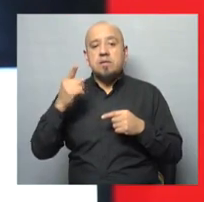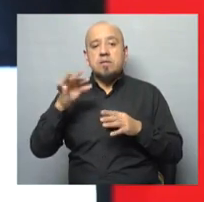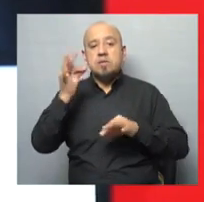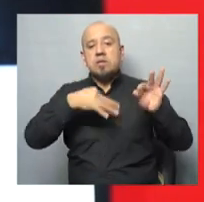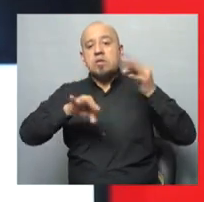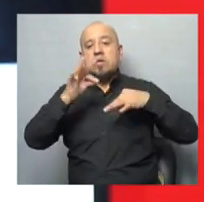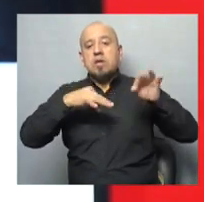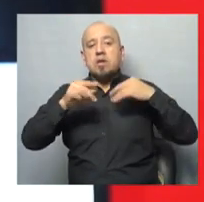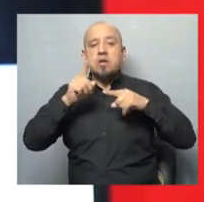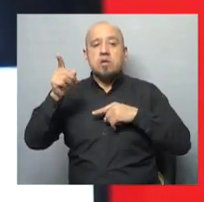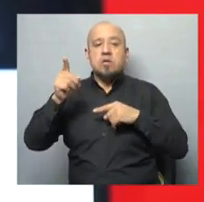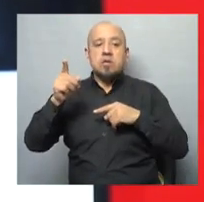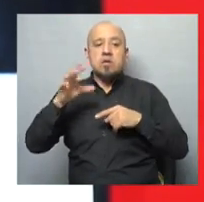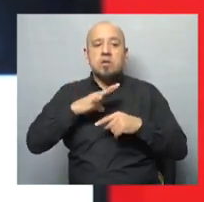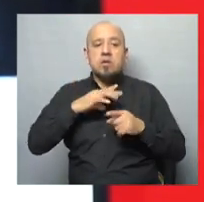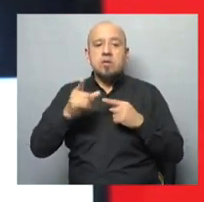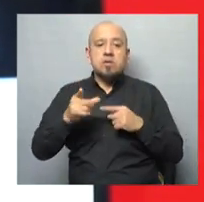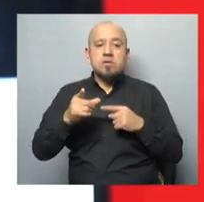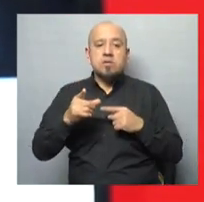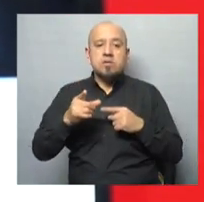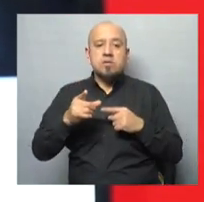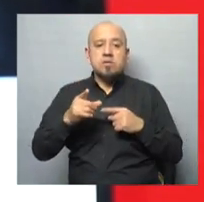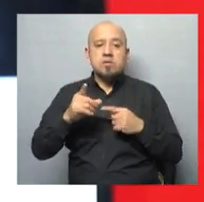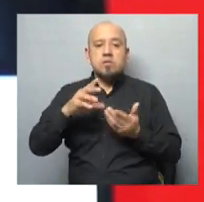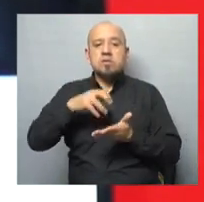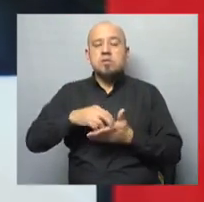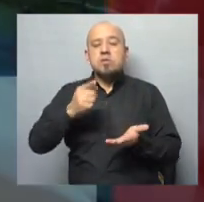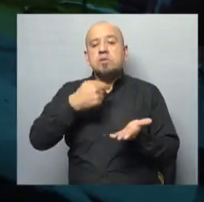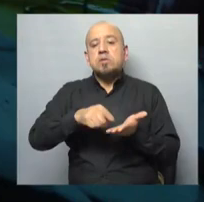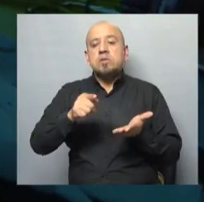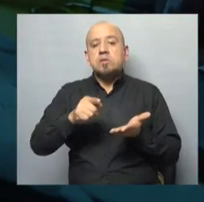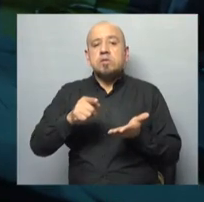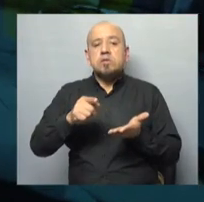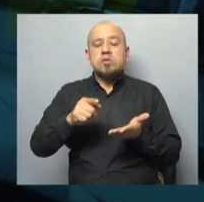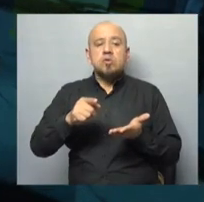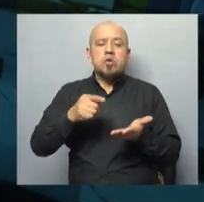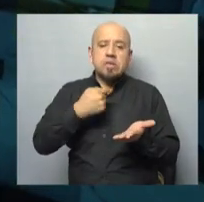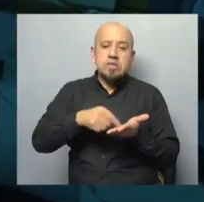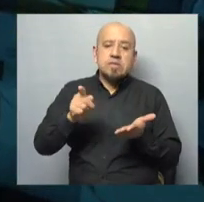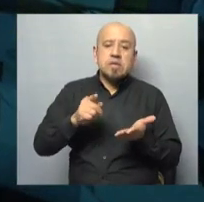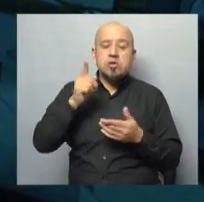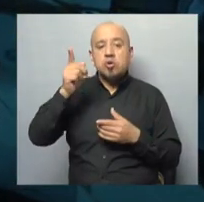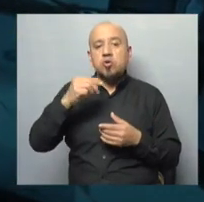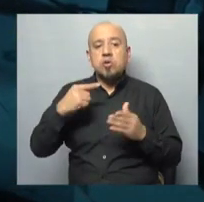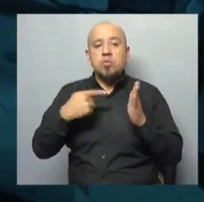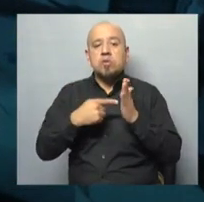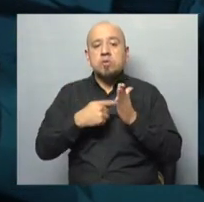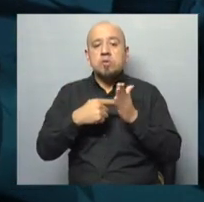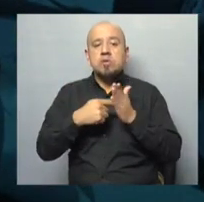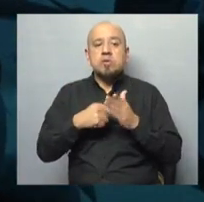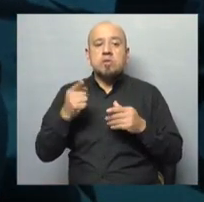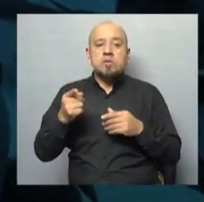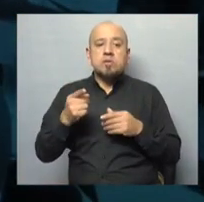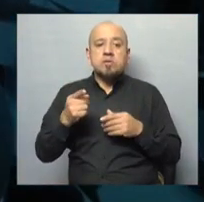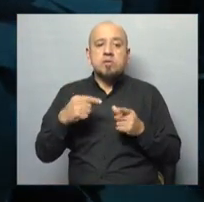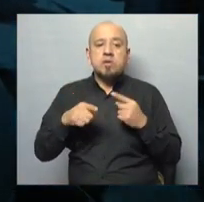revistas y toda aquella cosa también había unas pequeñas salas céntricas en la calle corrientes o la vall o florida no sé dónde que